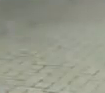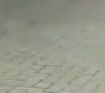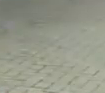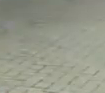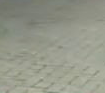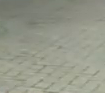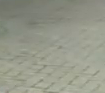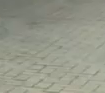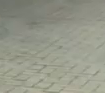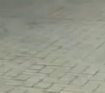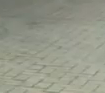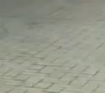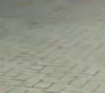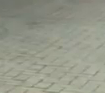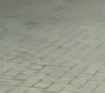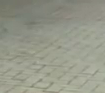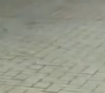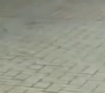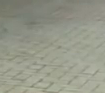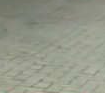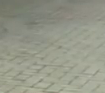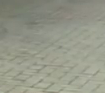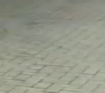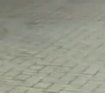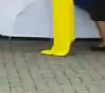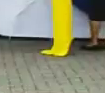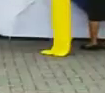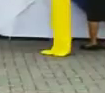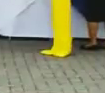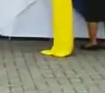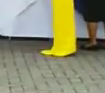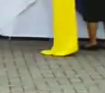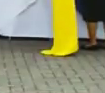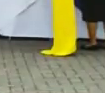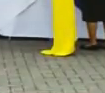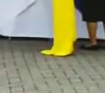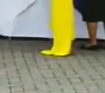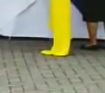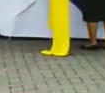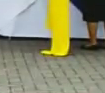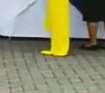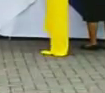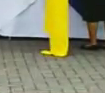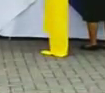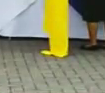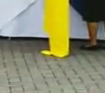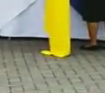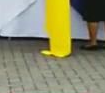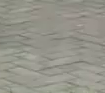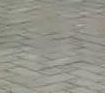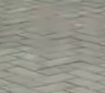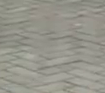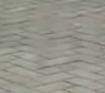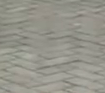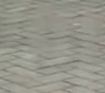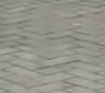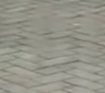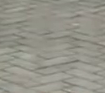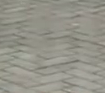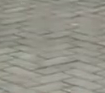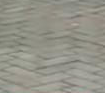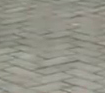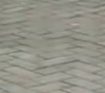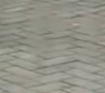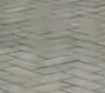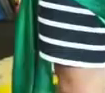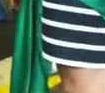muera, que esos conocimientos ancestrales queden en el corazón de los santodomingueños y en el corazón del mundo entero. Desde Santo Domingo de